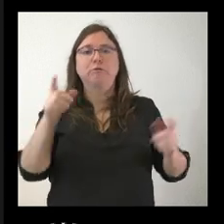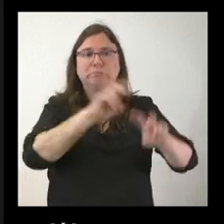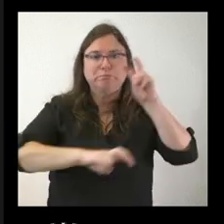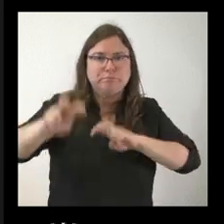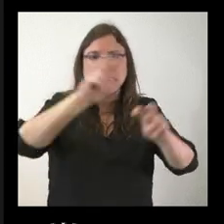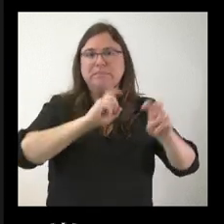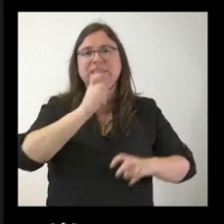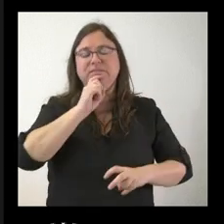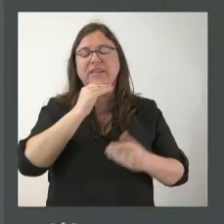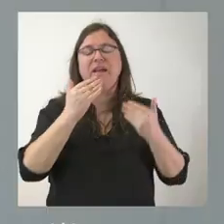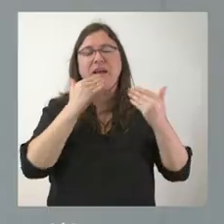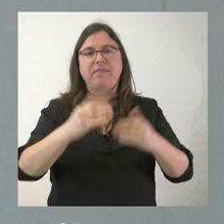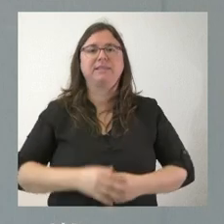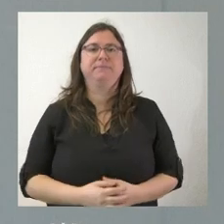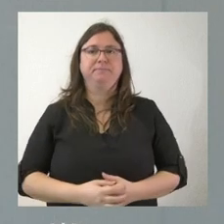gracias